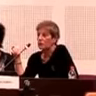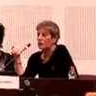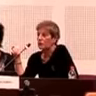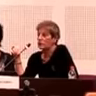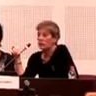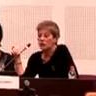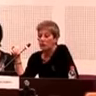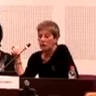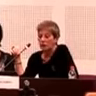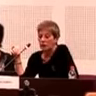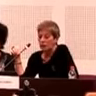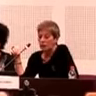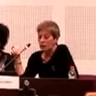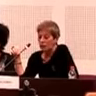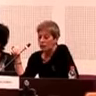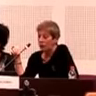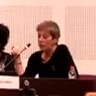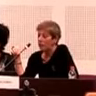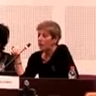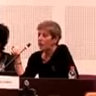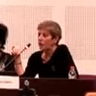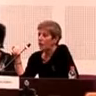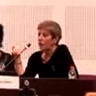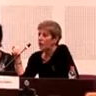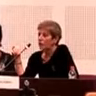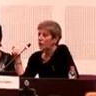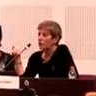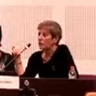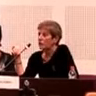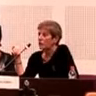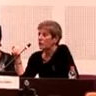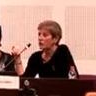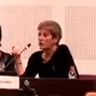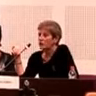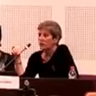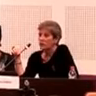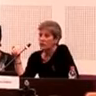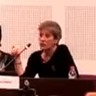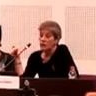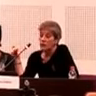seropositivas porque, claro, decirle a una persona